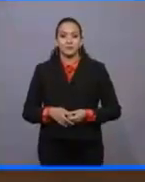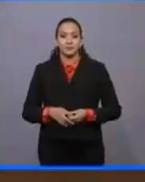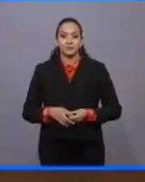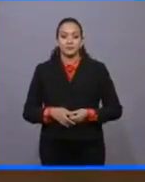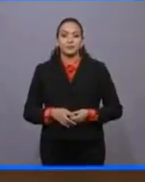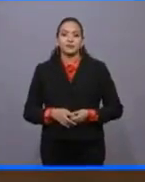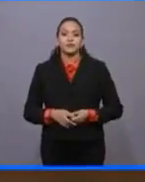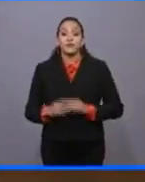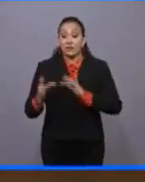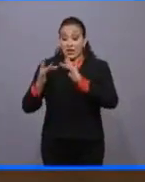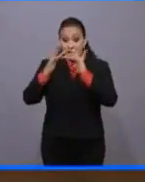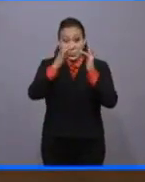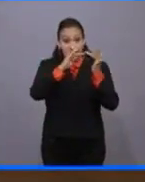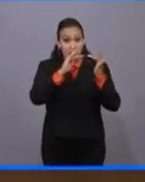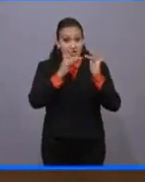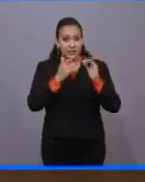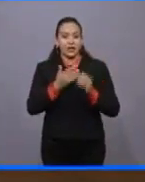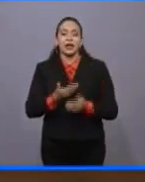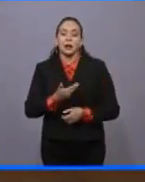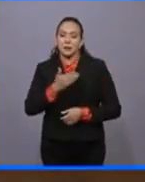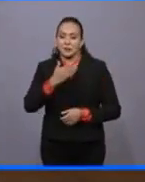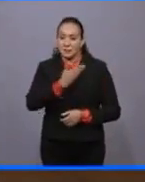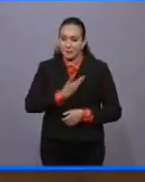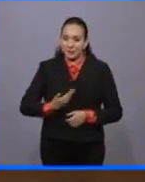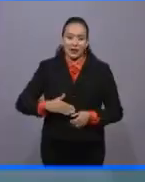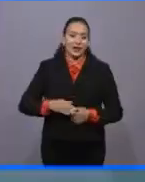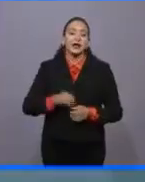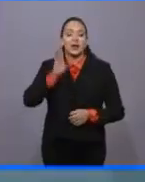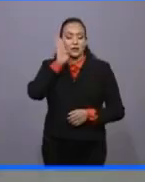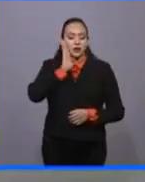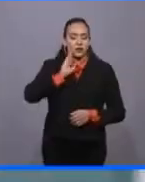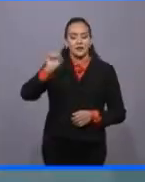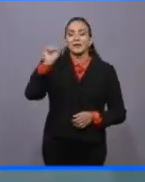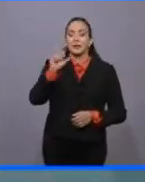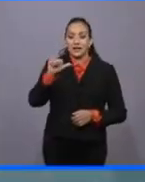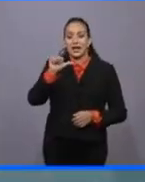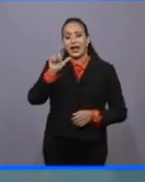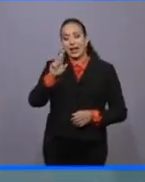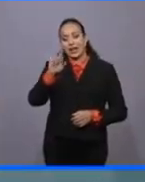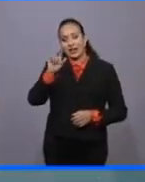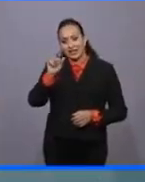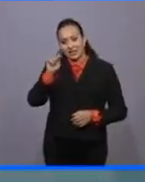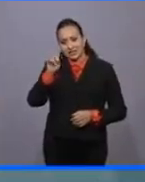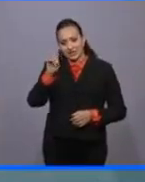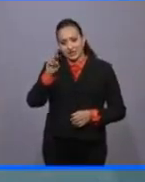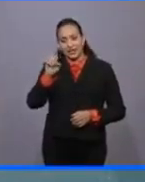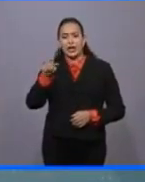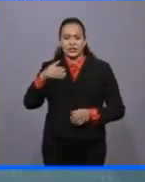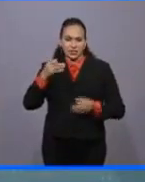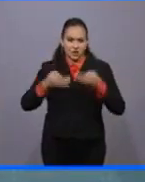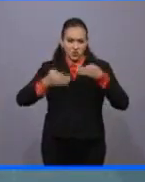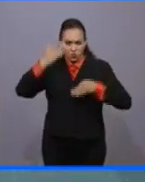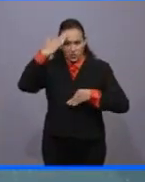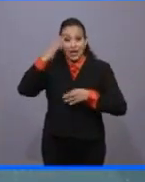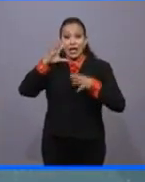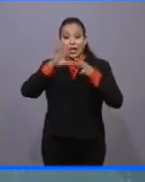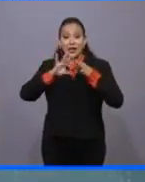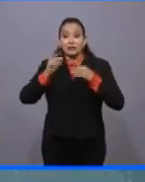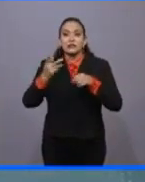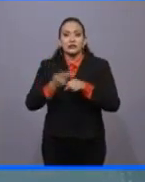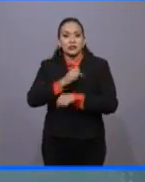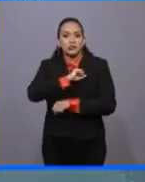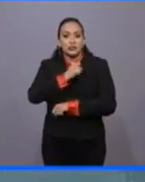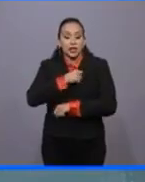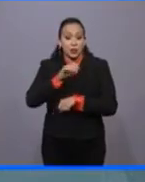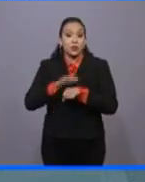Y en sus redes sociales, el ministro Arístides Rodrigo Guerrero García compartió una actualización sobre su estado de salud luego